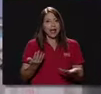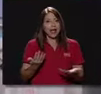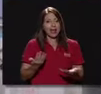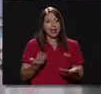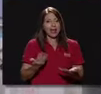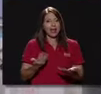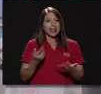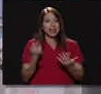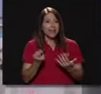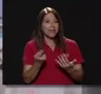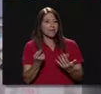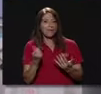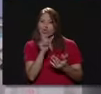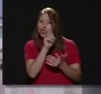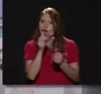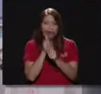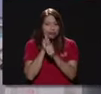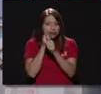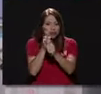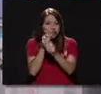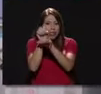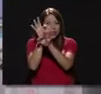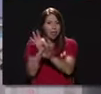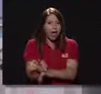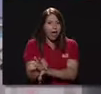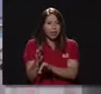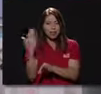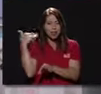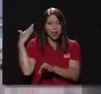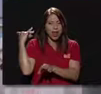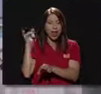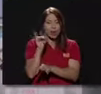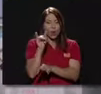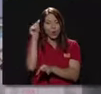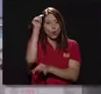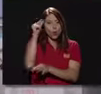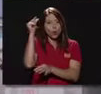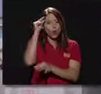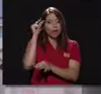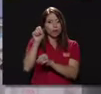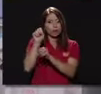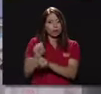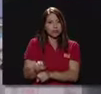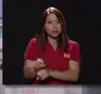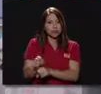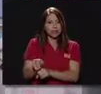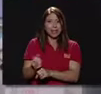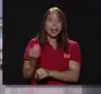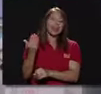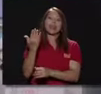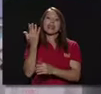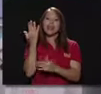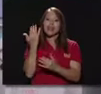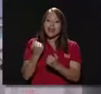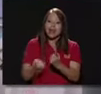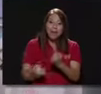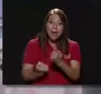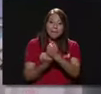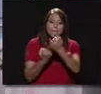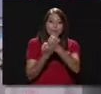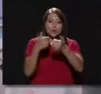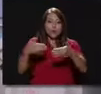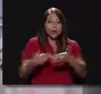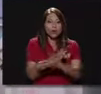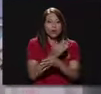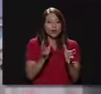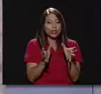se sale un poco de los esquemas tradicionales que había manejado el Estado, que daba apoyo a este nuevo sector de la